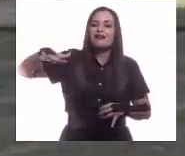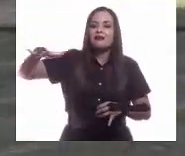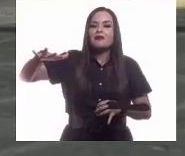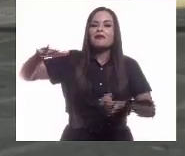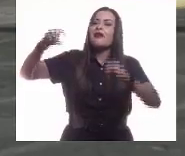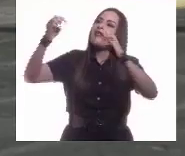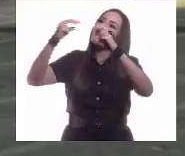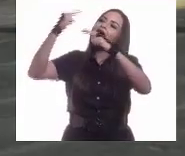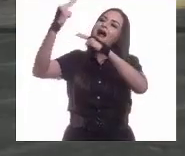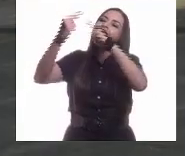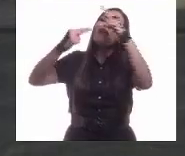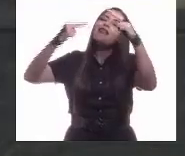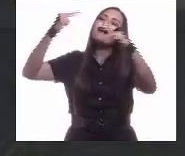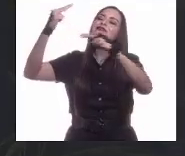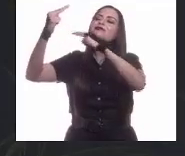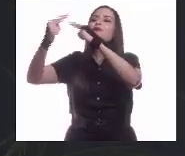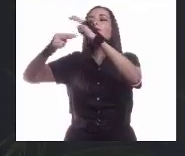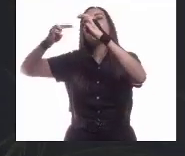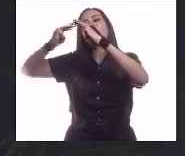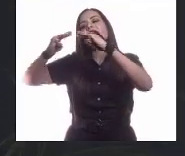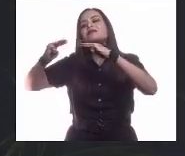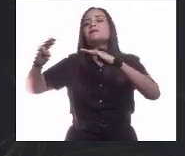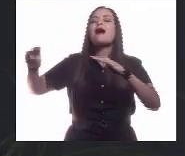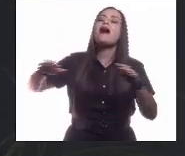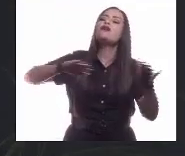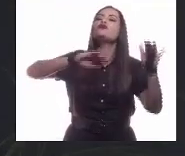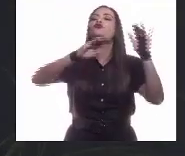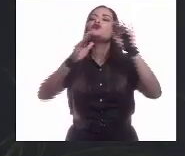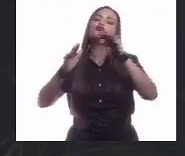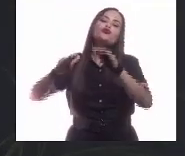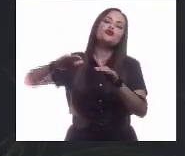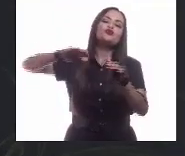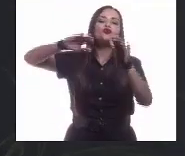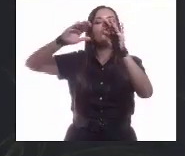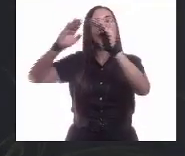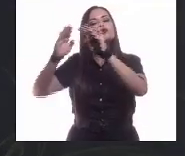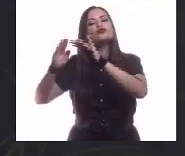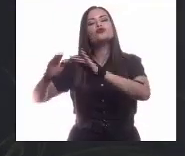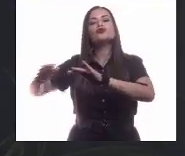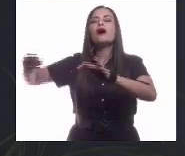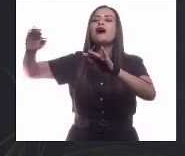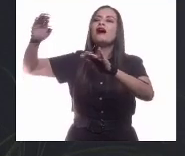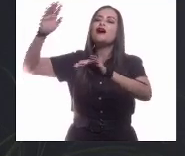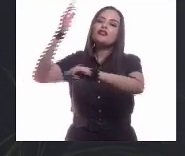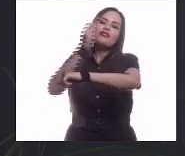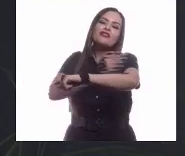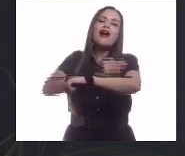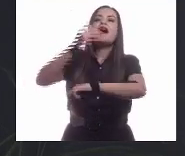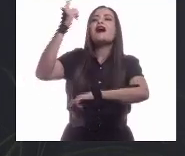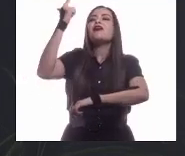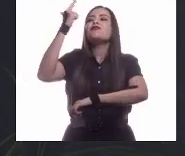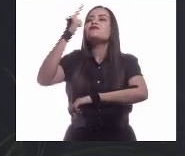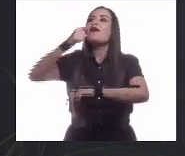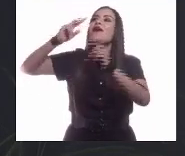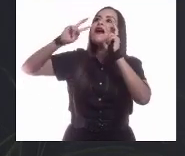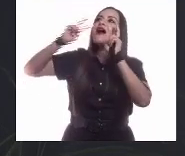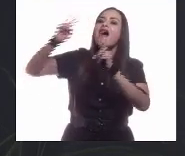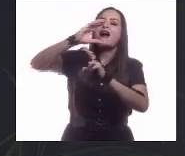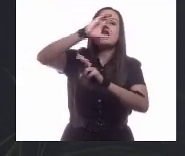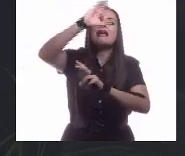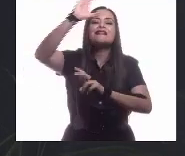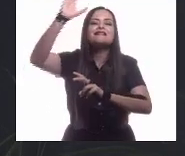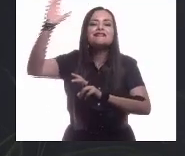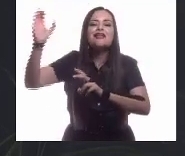nubes bajan a acariciar las olas en sus insuperables atardeceres con crepúsculos multicolores.